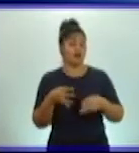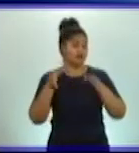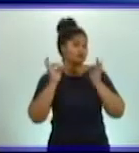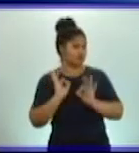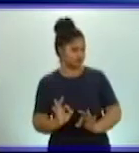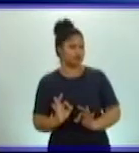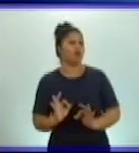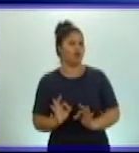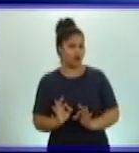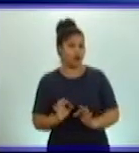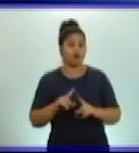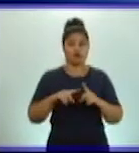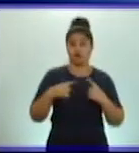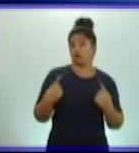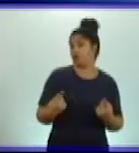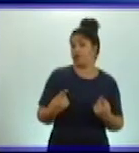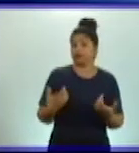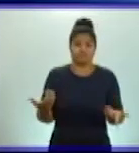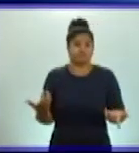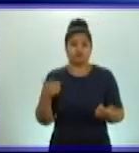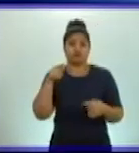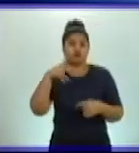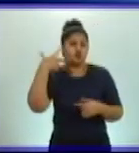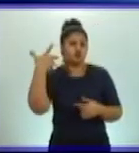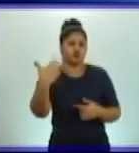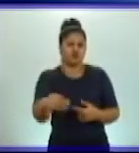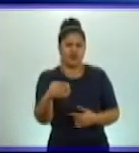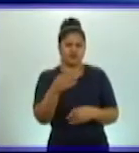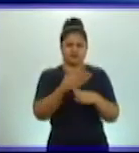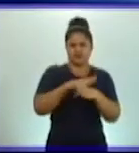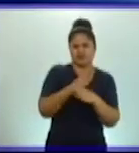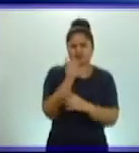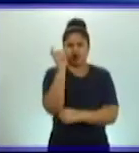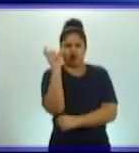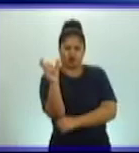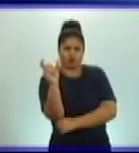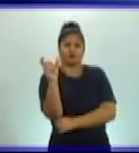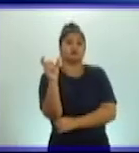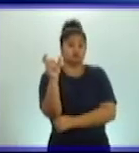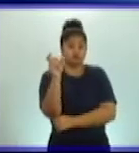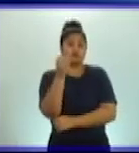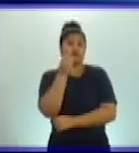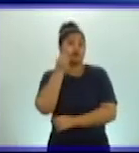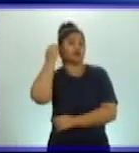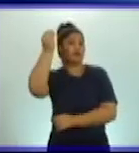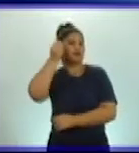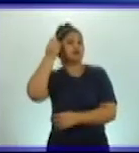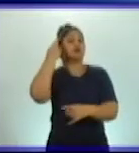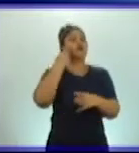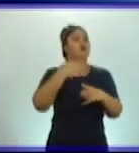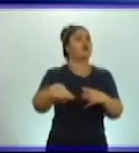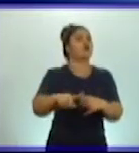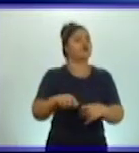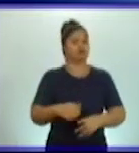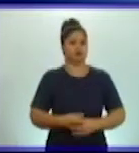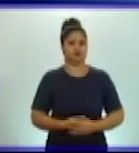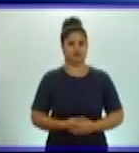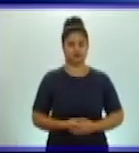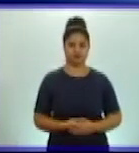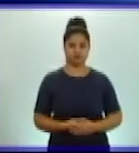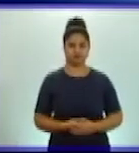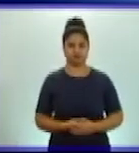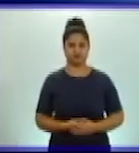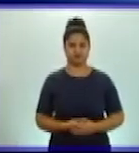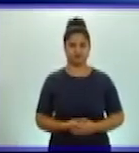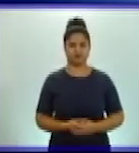porque perfectamente cuando no sabes qué quiere decir esta palabra, te puedes hacer una idea equivocada del significado que tiene. Y